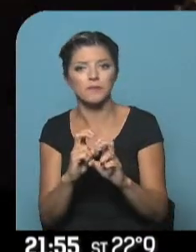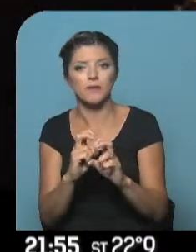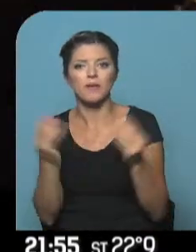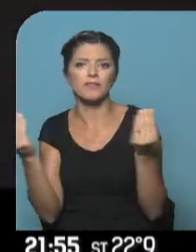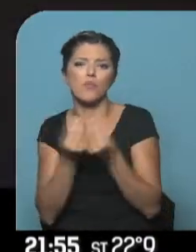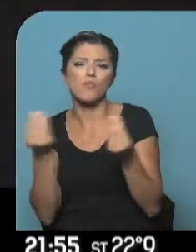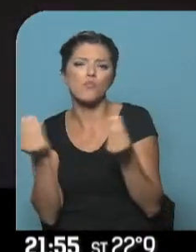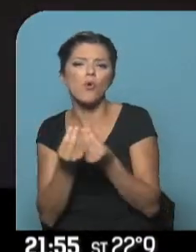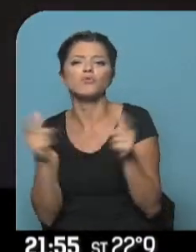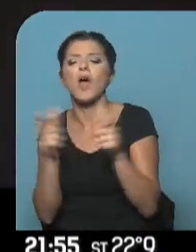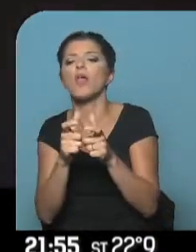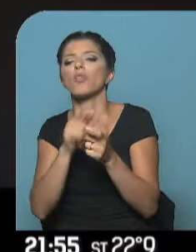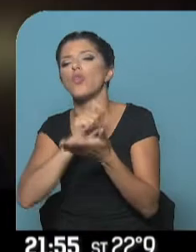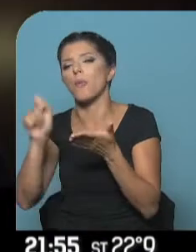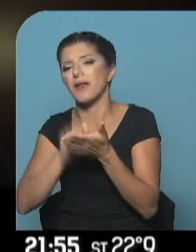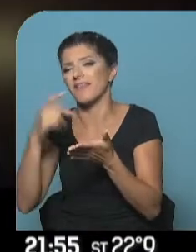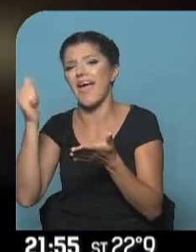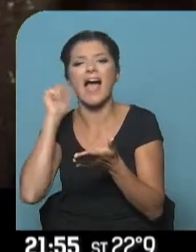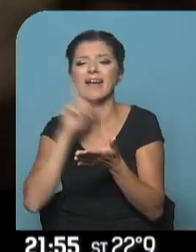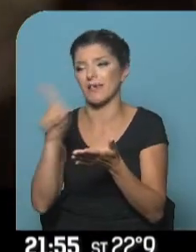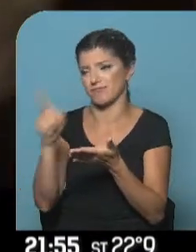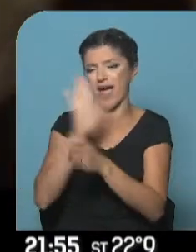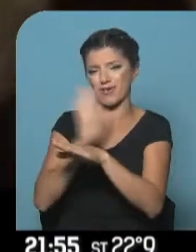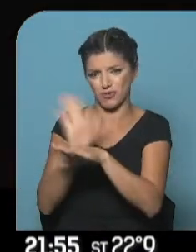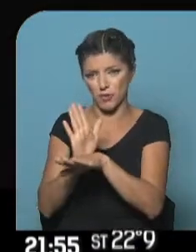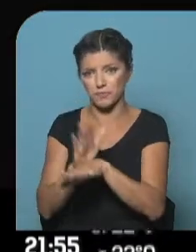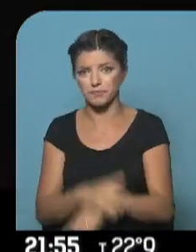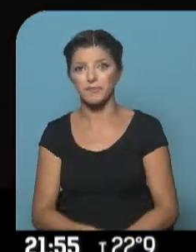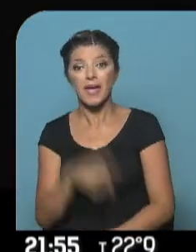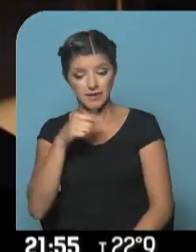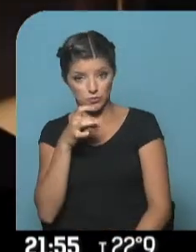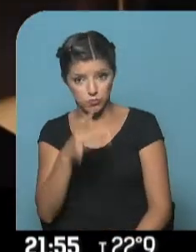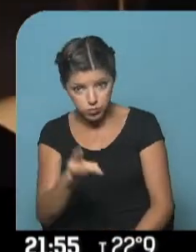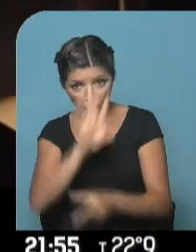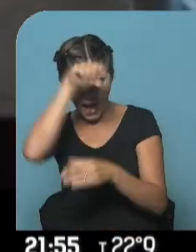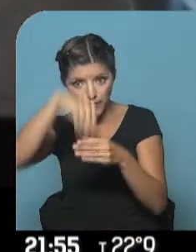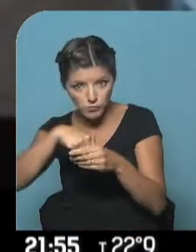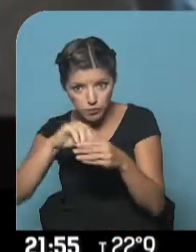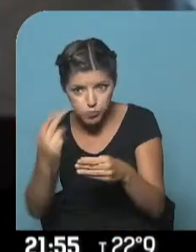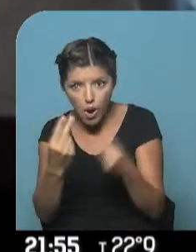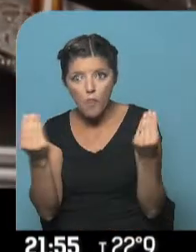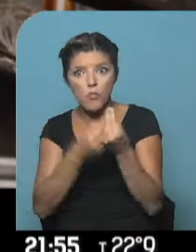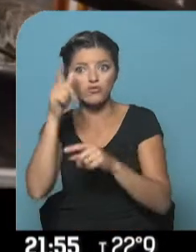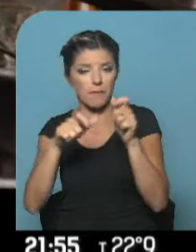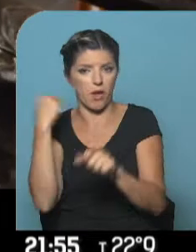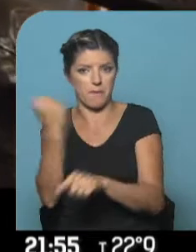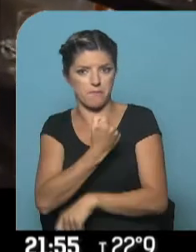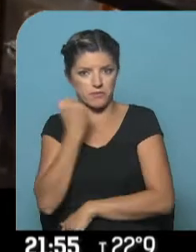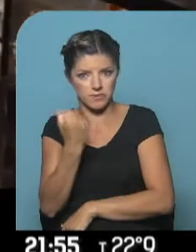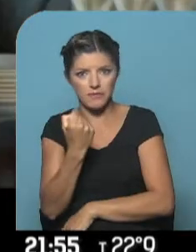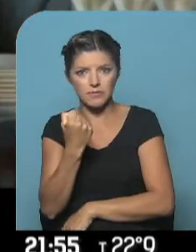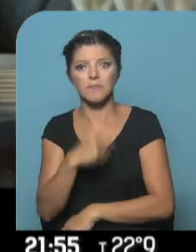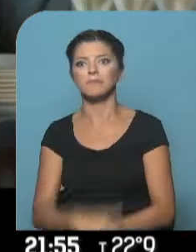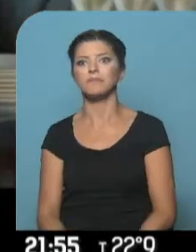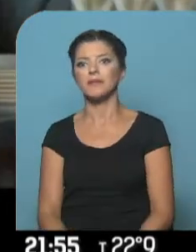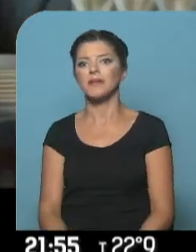de las novelas de Agatha Christie, y que aquí se encuentra en el Expreso de Oriente. Hay un asesinato, un montón de pasajeros importantes, y Hércules